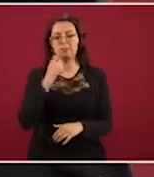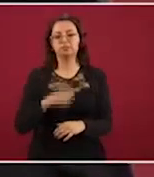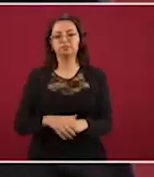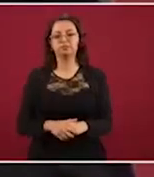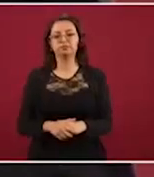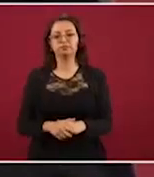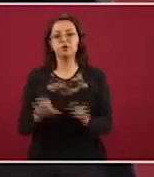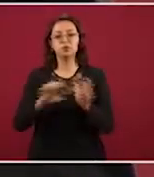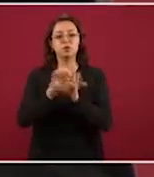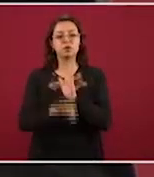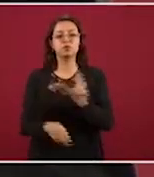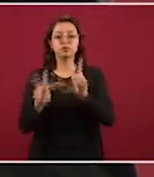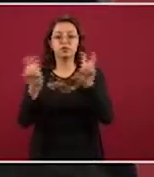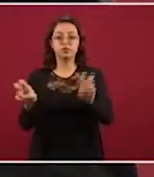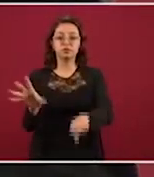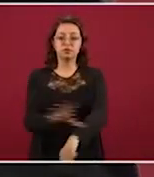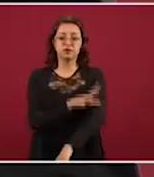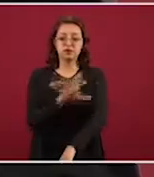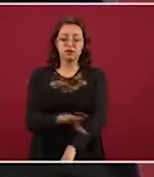la electricidad,